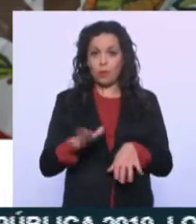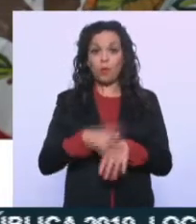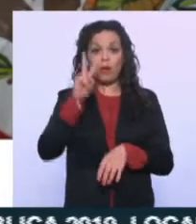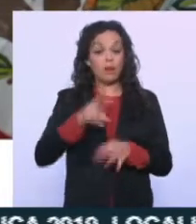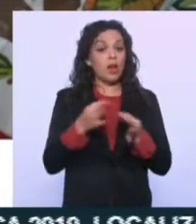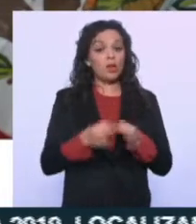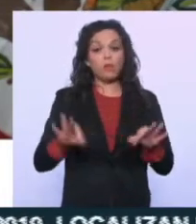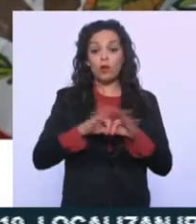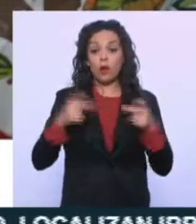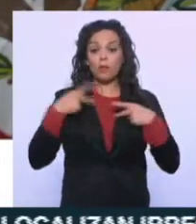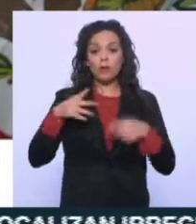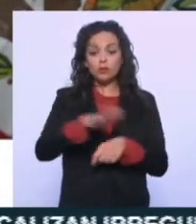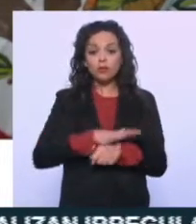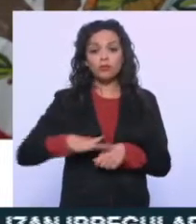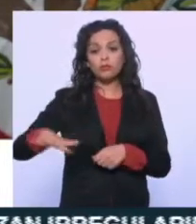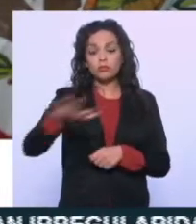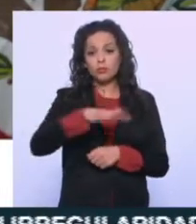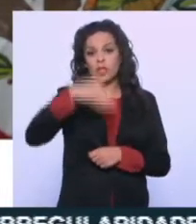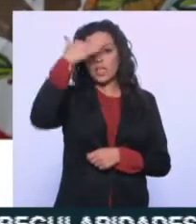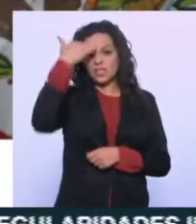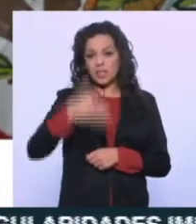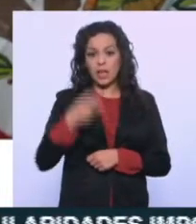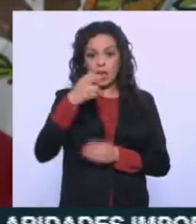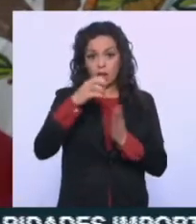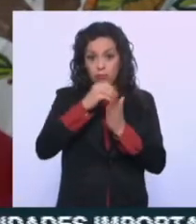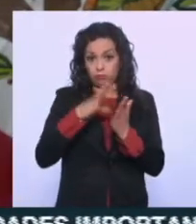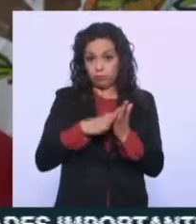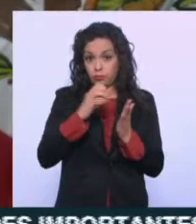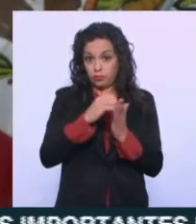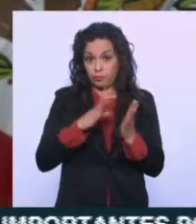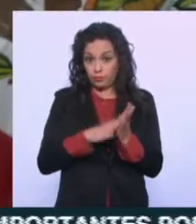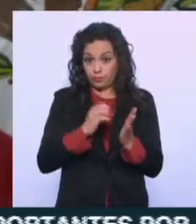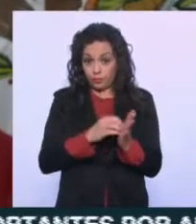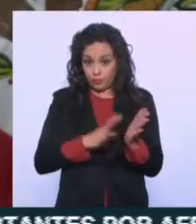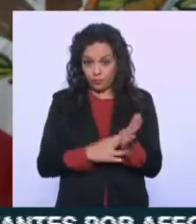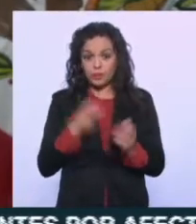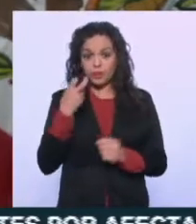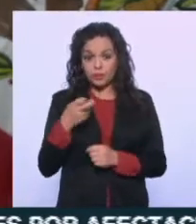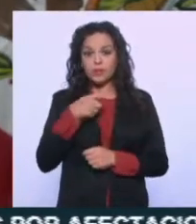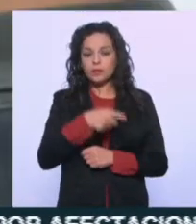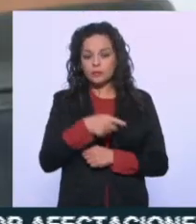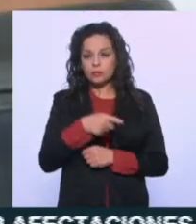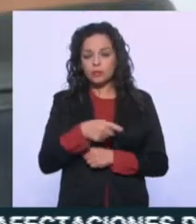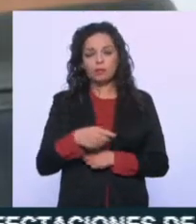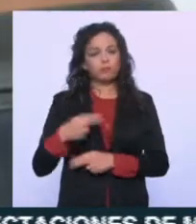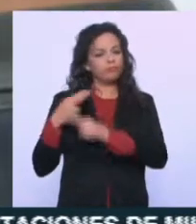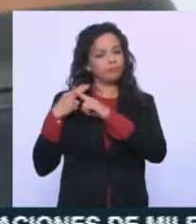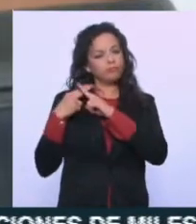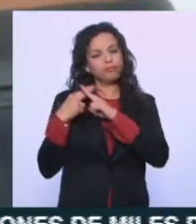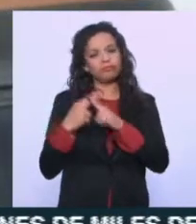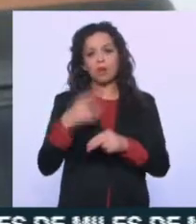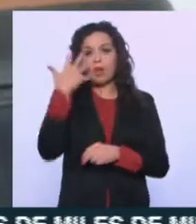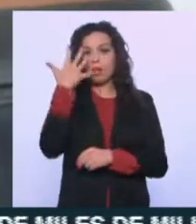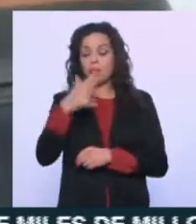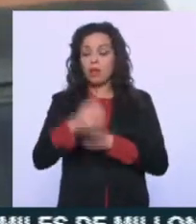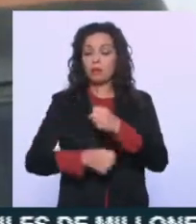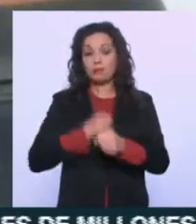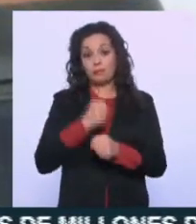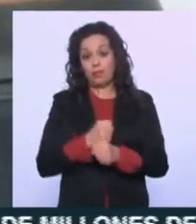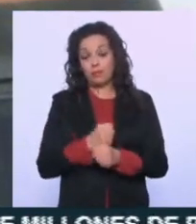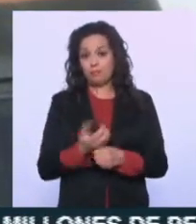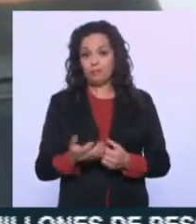que lo que salga en este censo vamos a estar trabajando durante 10 años. El Censo de Población y